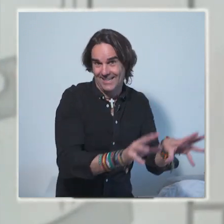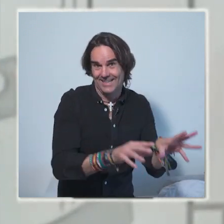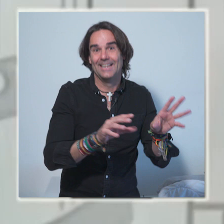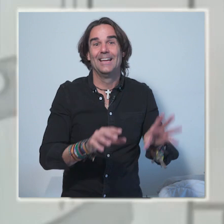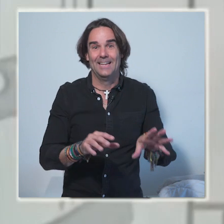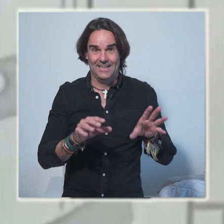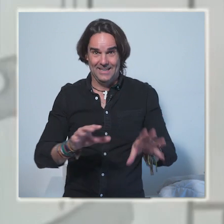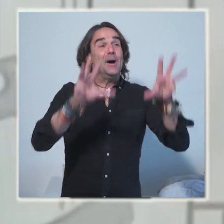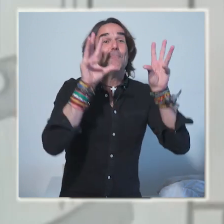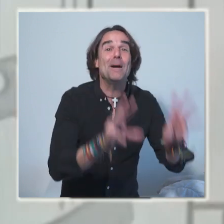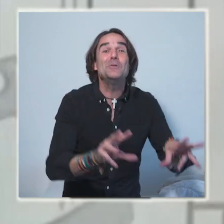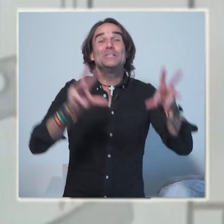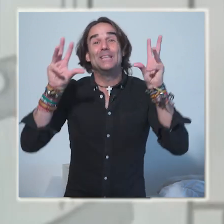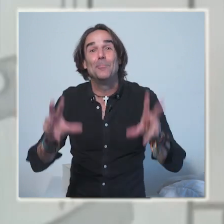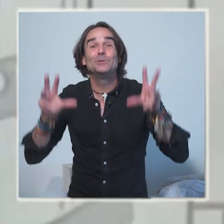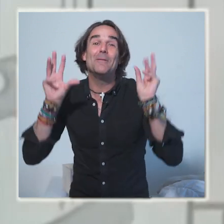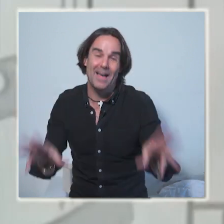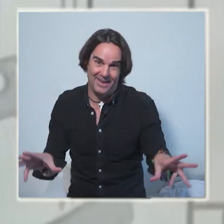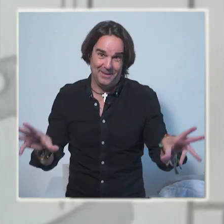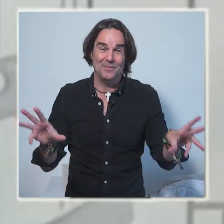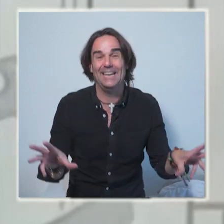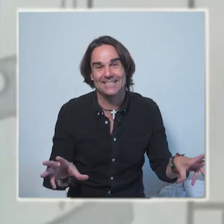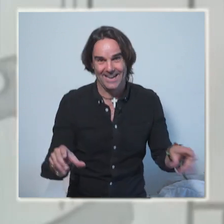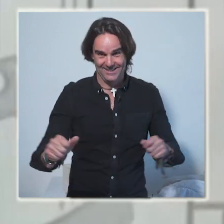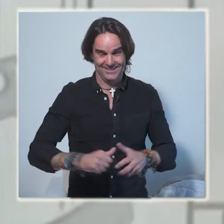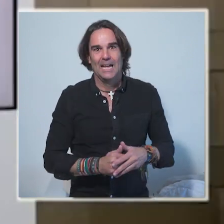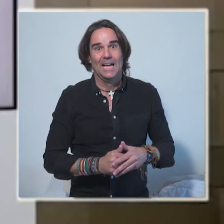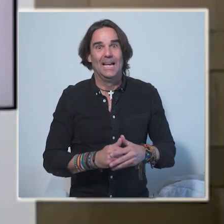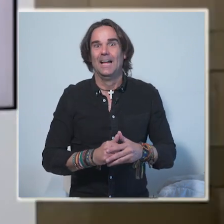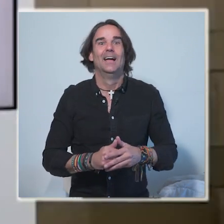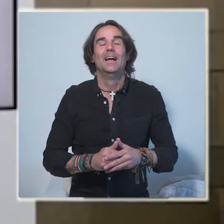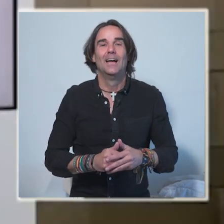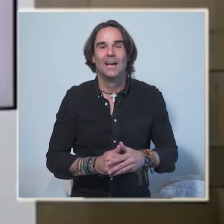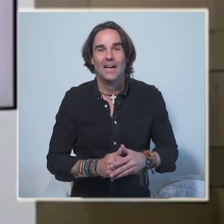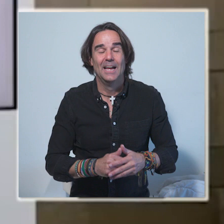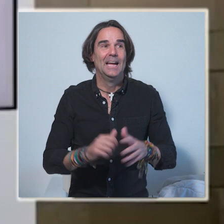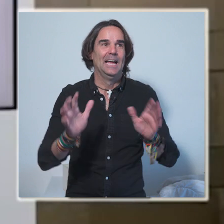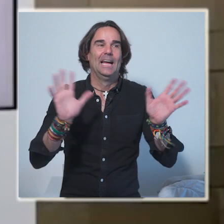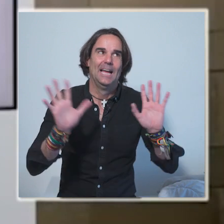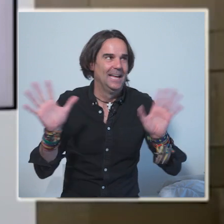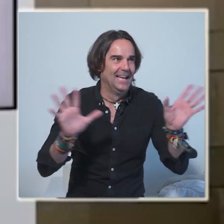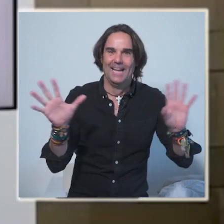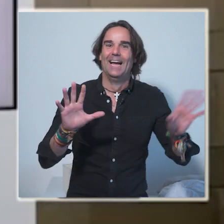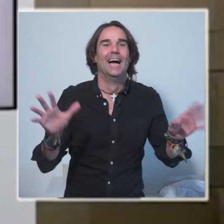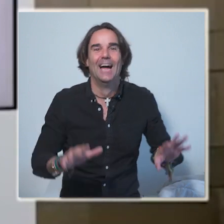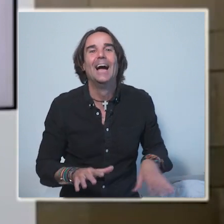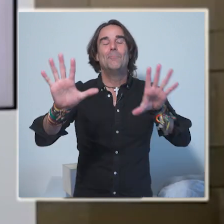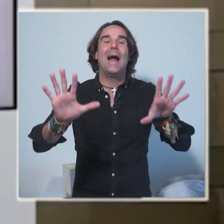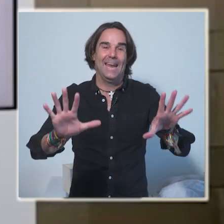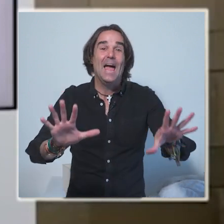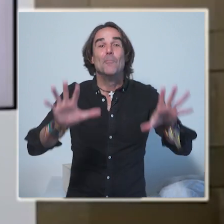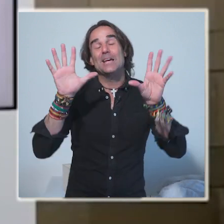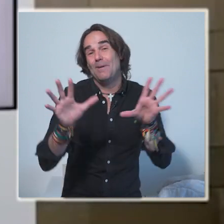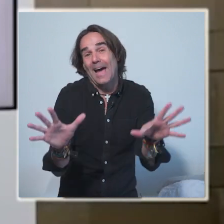su prestación pública de desempleo. Vamos de puta madre, ministra. Yo sé que esto requiere mucha dificultad.